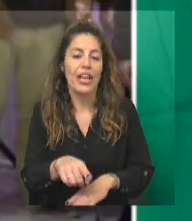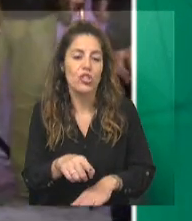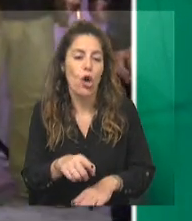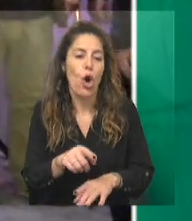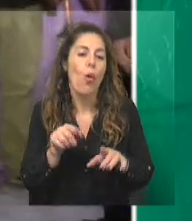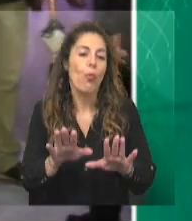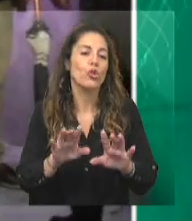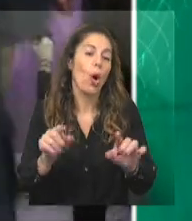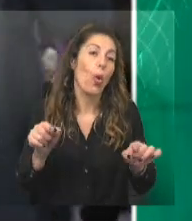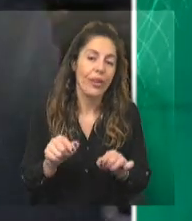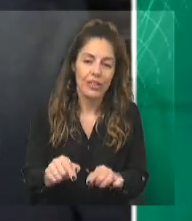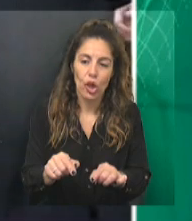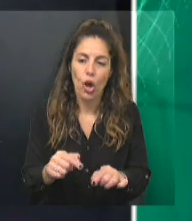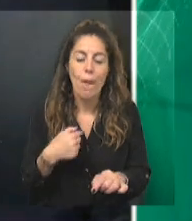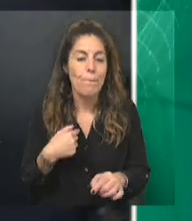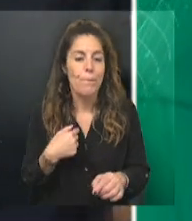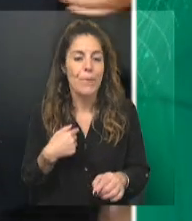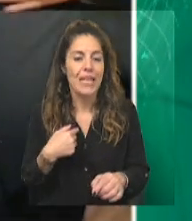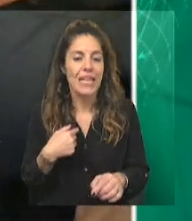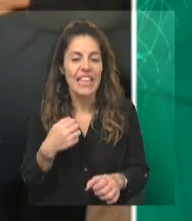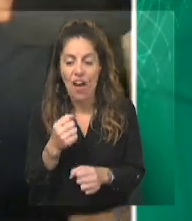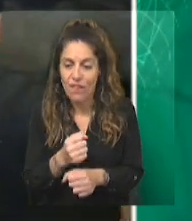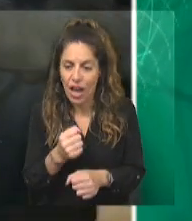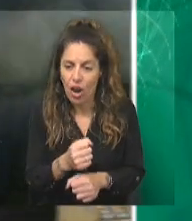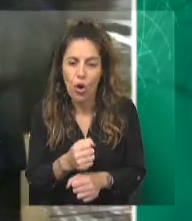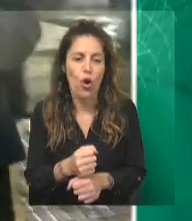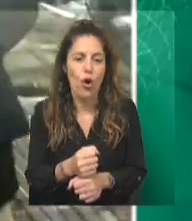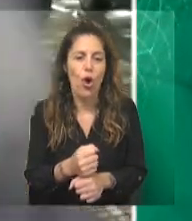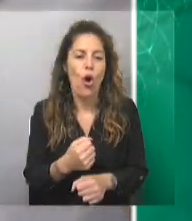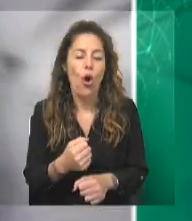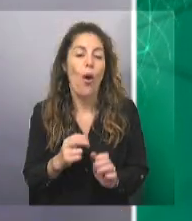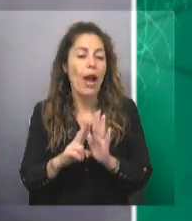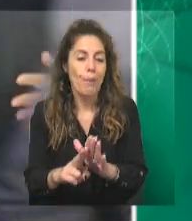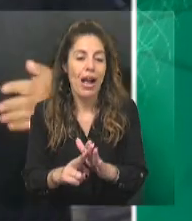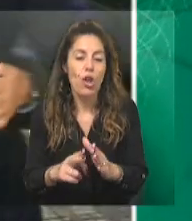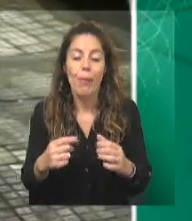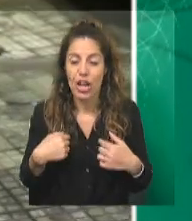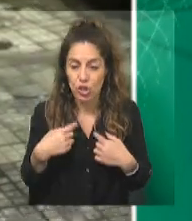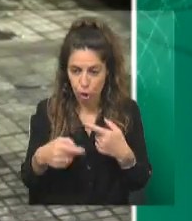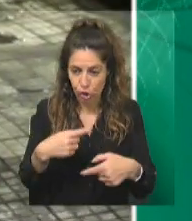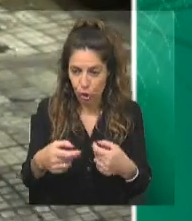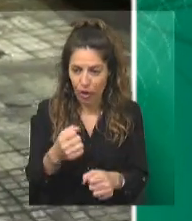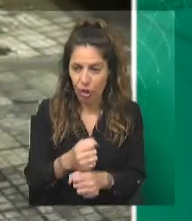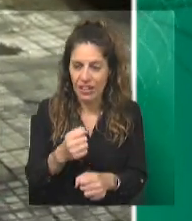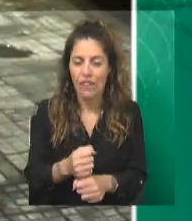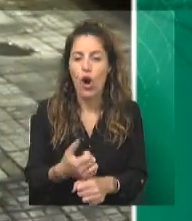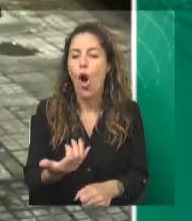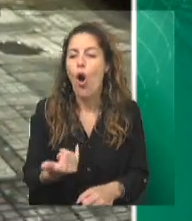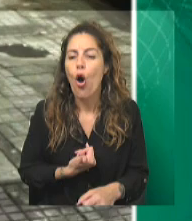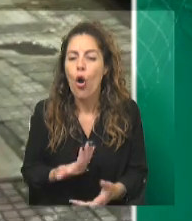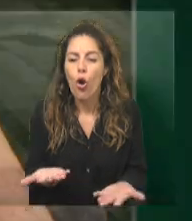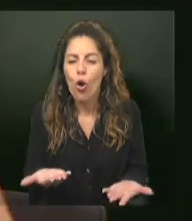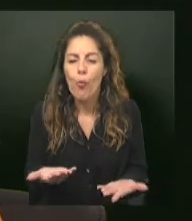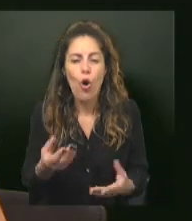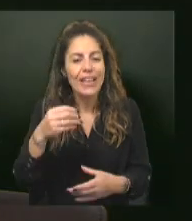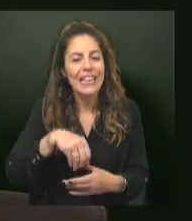cuestión eh Ni mi lugar ni mi este respaldo como para llevar adelante como es como es estar en en una en una